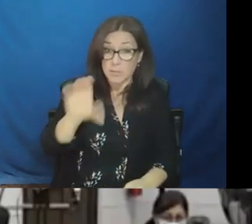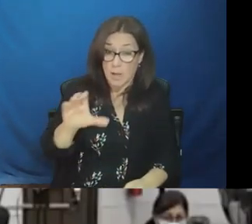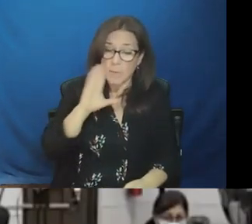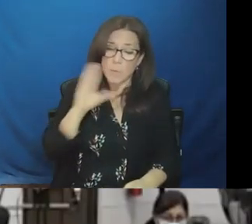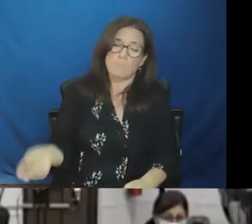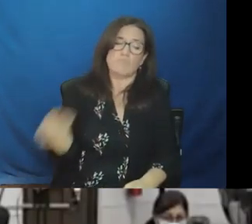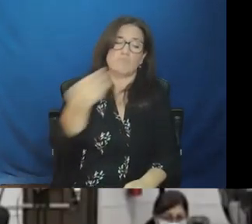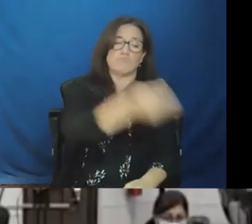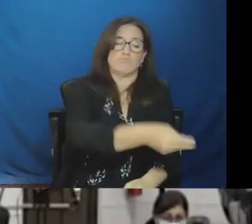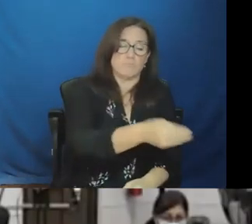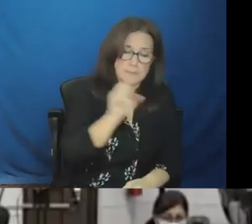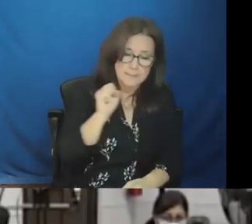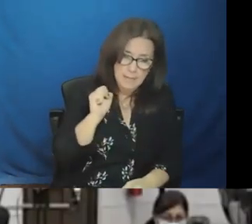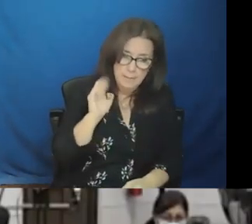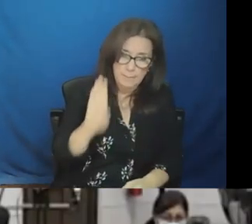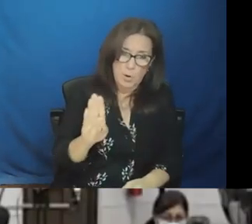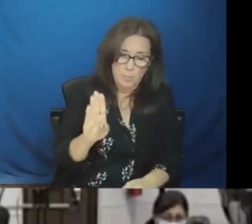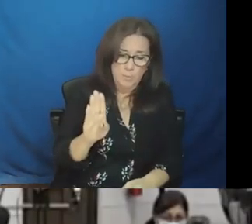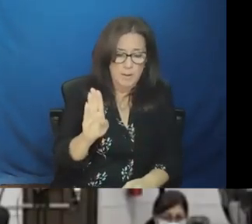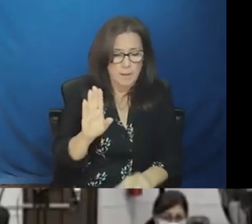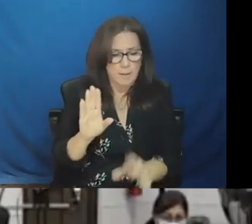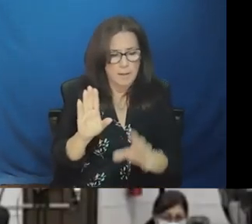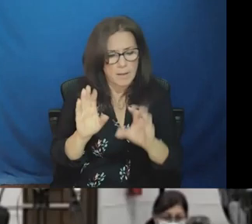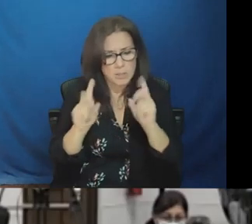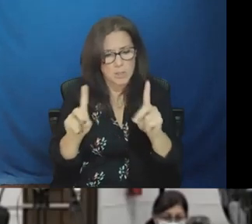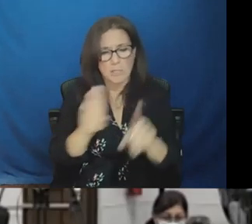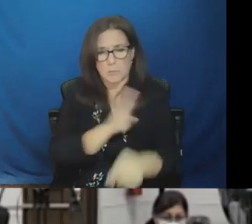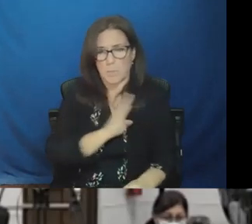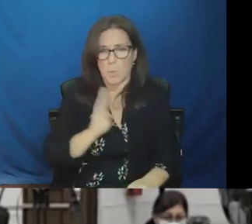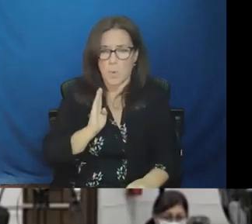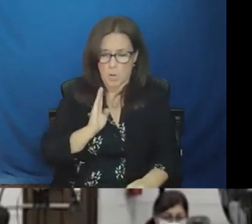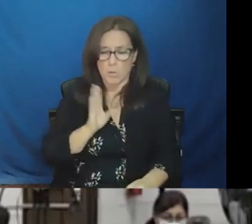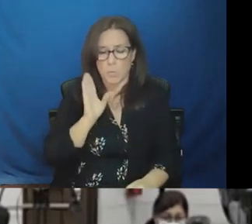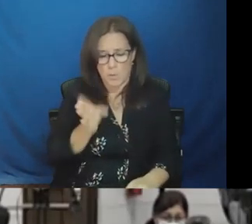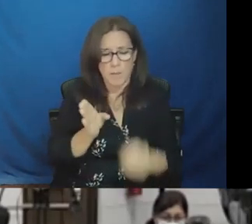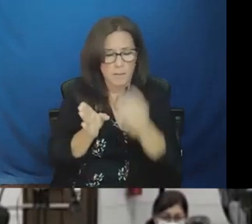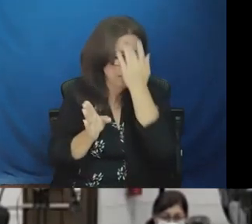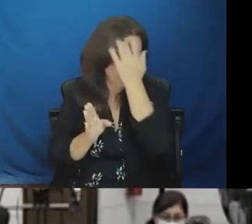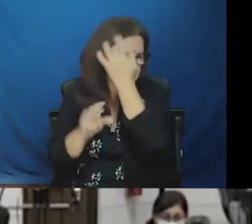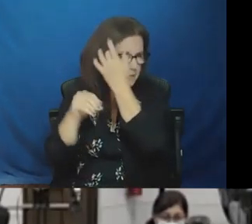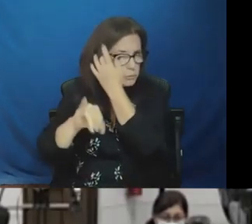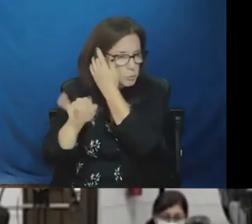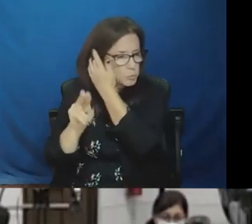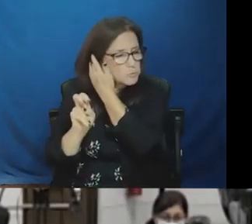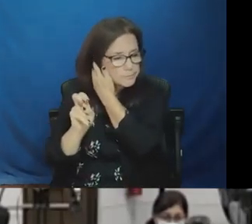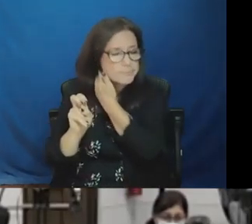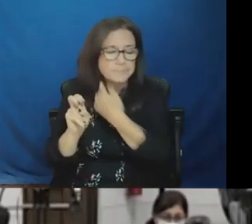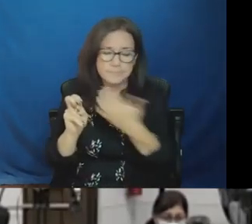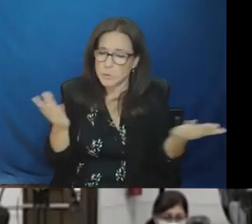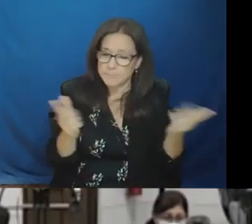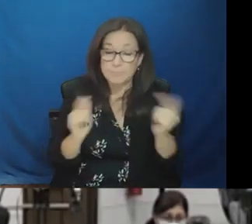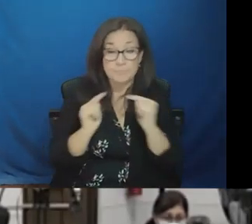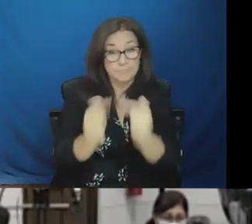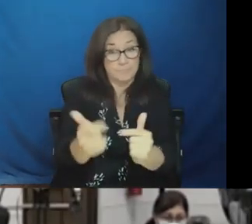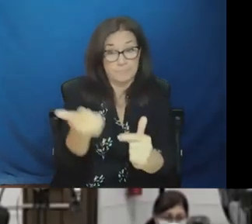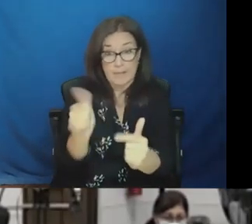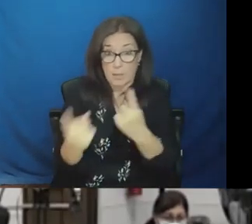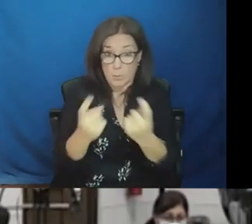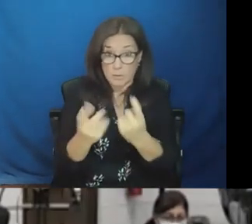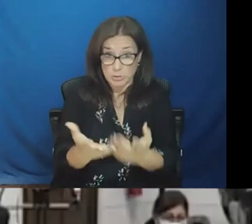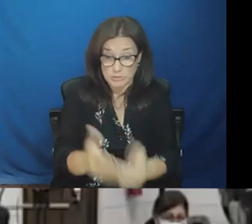y el documento será presentado a la oficina de educación del condado